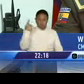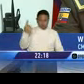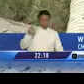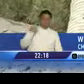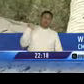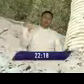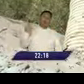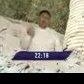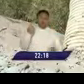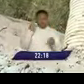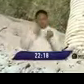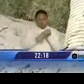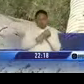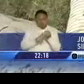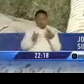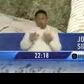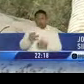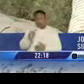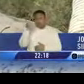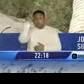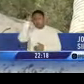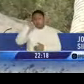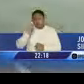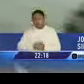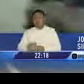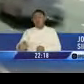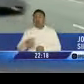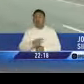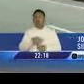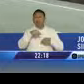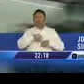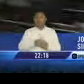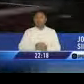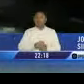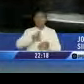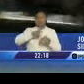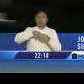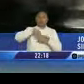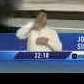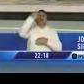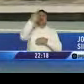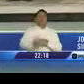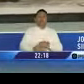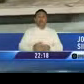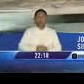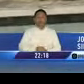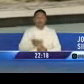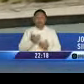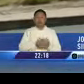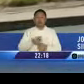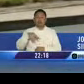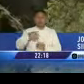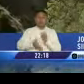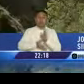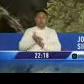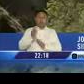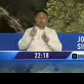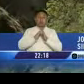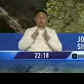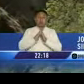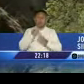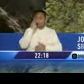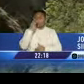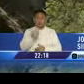de alcohol. La hipótesis que tiene más fuerza, que se trataría de una caída accidental, posiblemente cuando caminaba a casa no se percató del